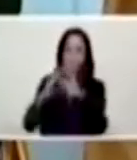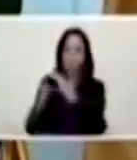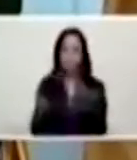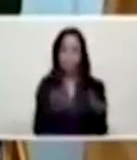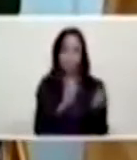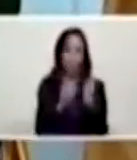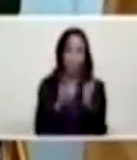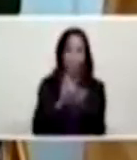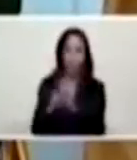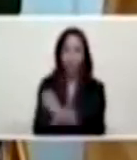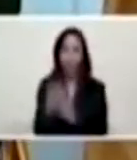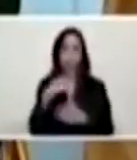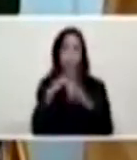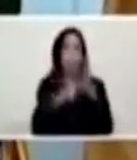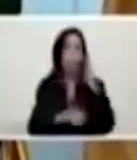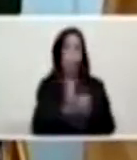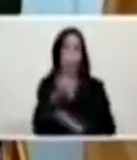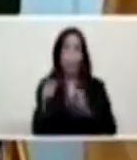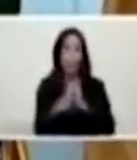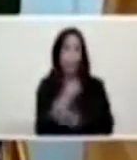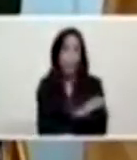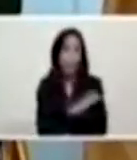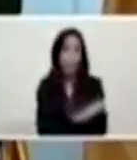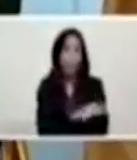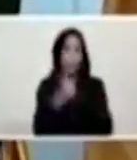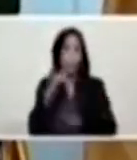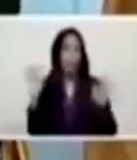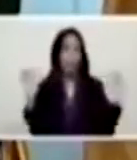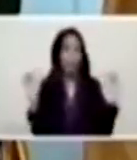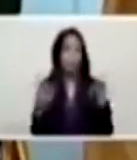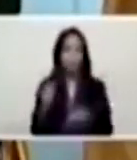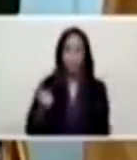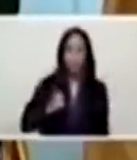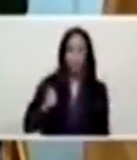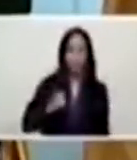con toda la oposición venezolana, donde quieran, cuando quieran y como quieran.